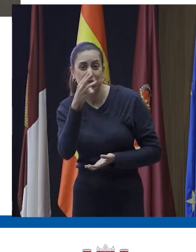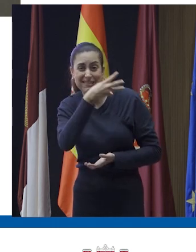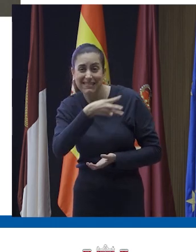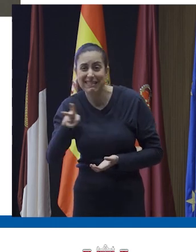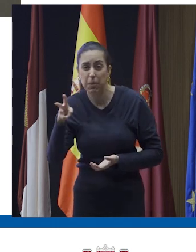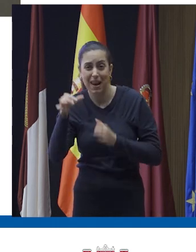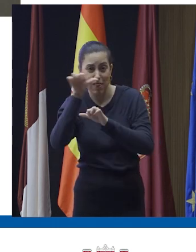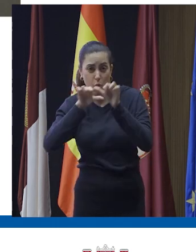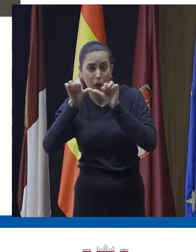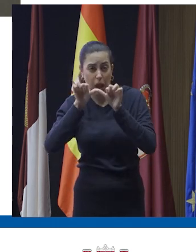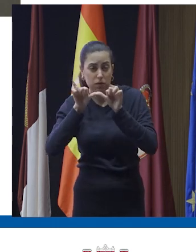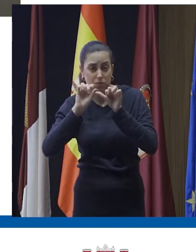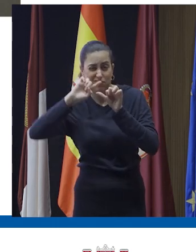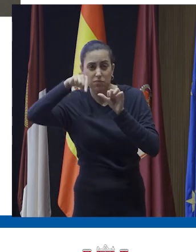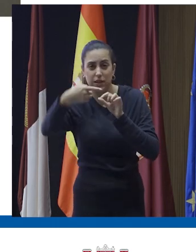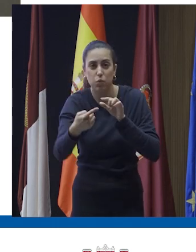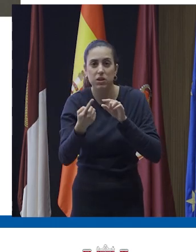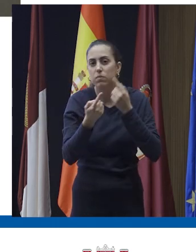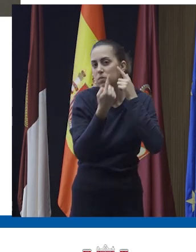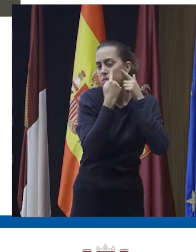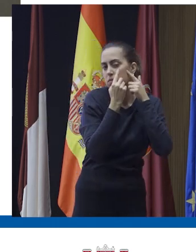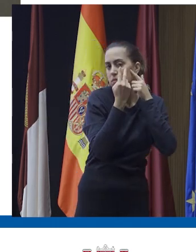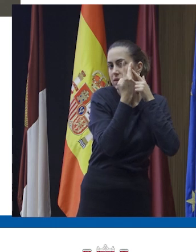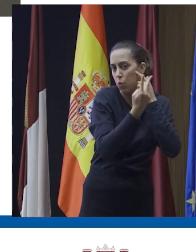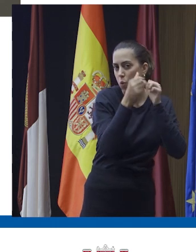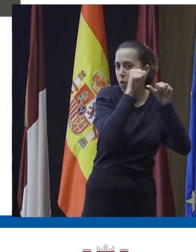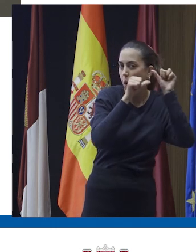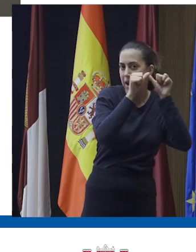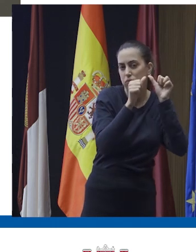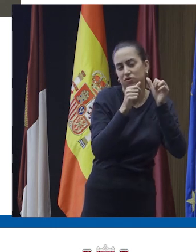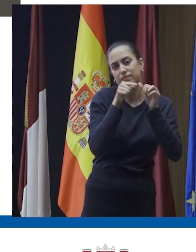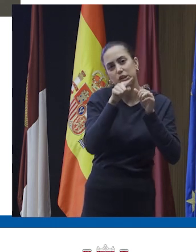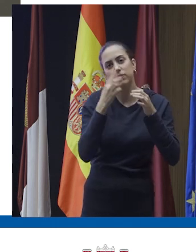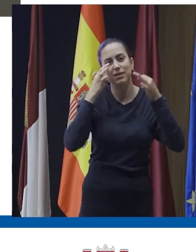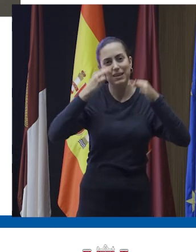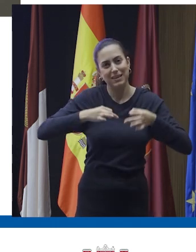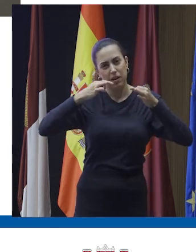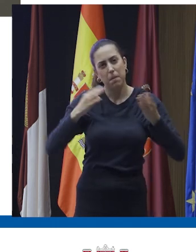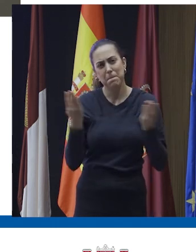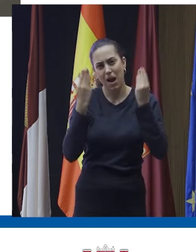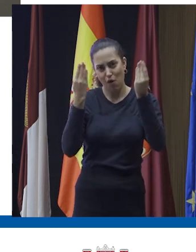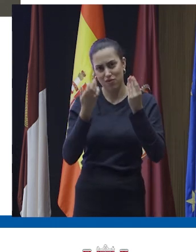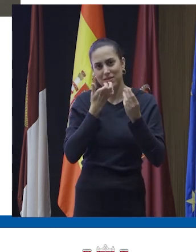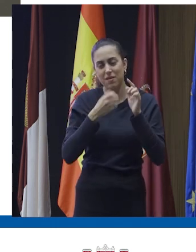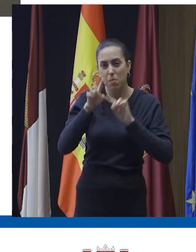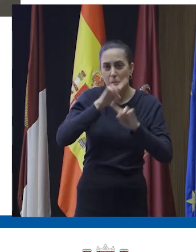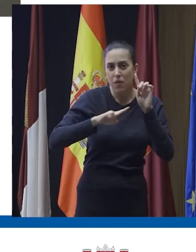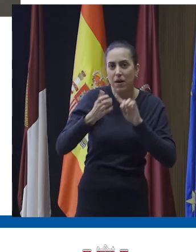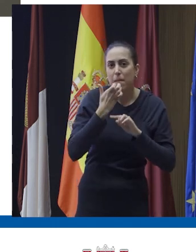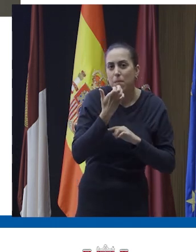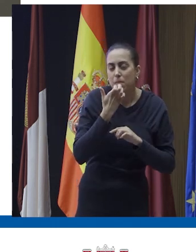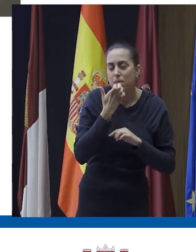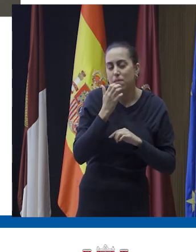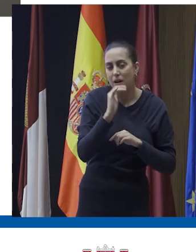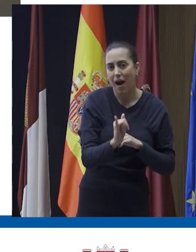de la cirugía, pues ya operamos el segundo, ¿vale? Y mucho más seguro y además si hay algún problema en defectos refractivos,